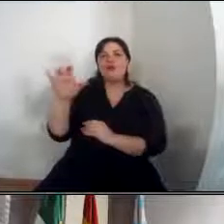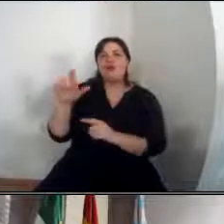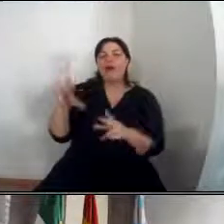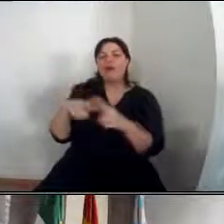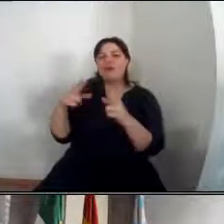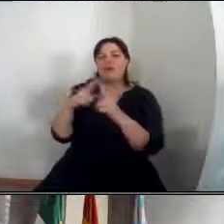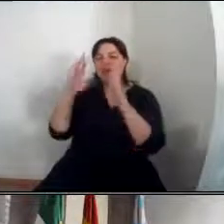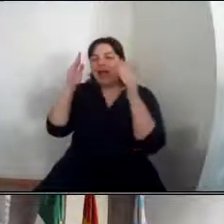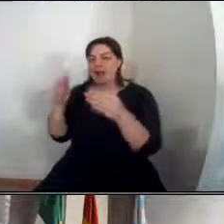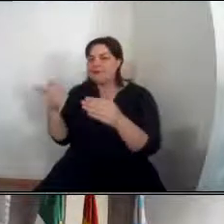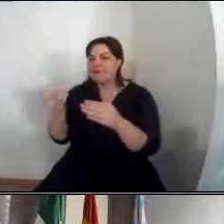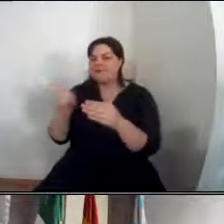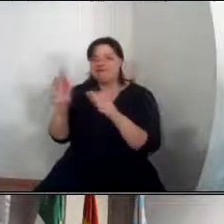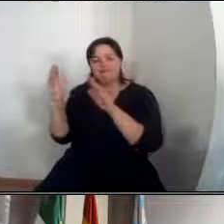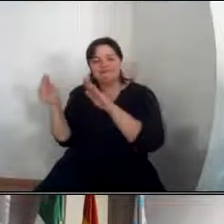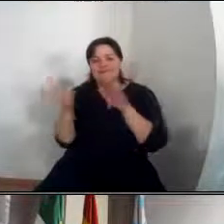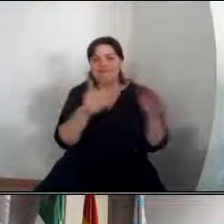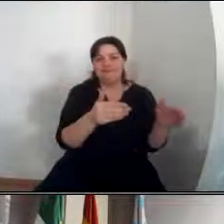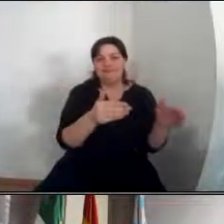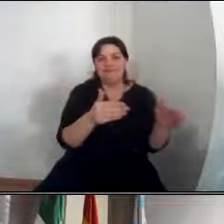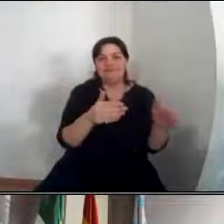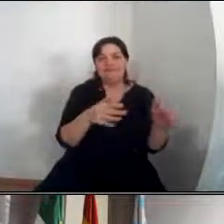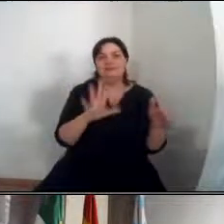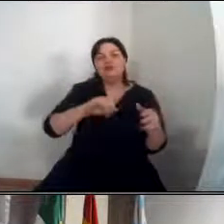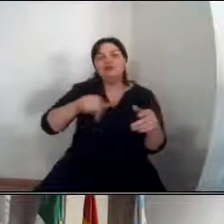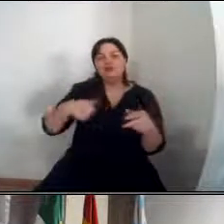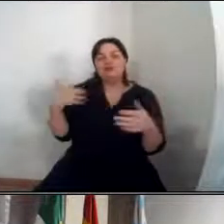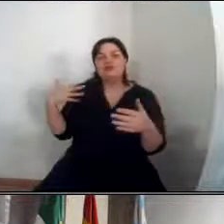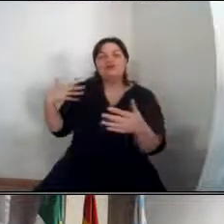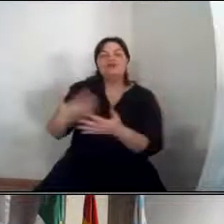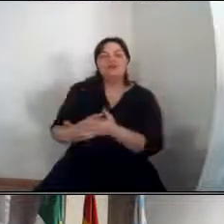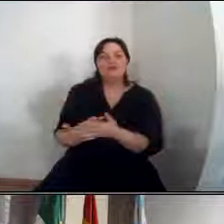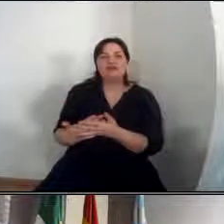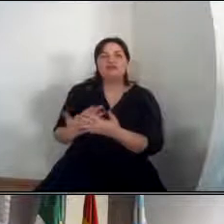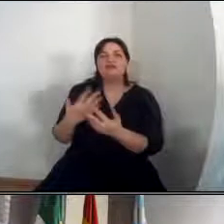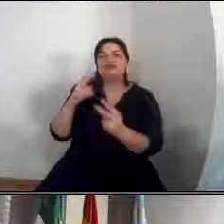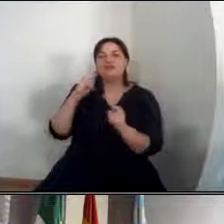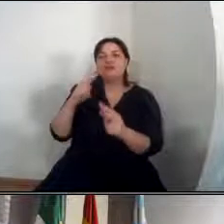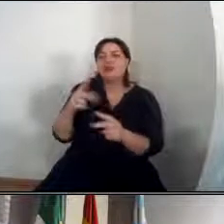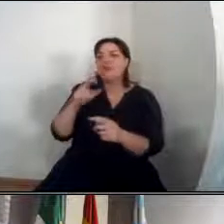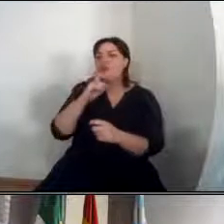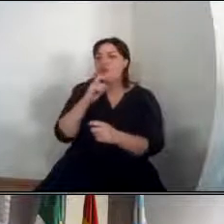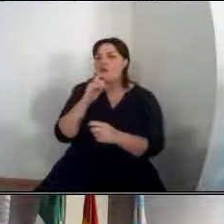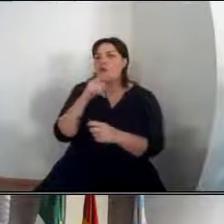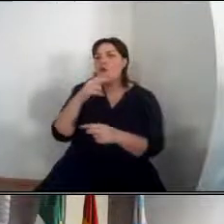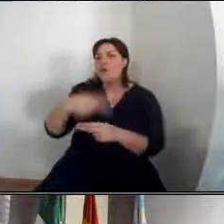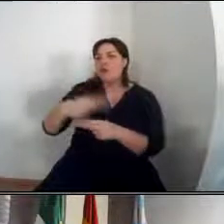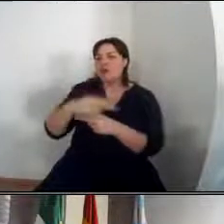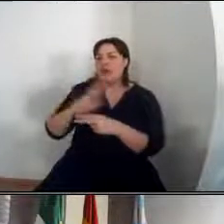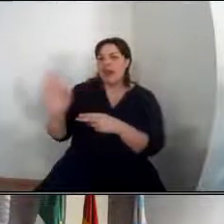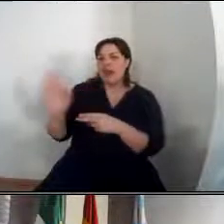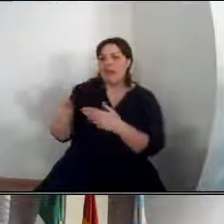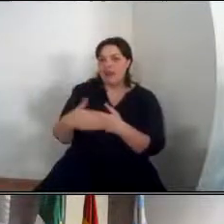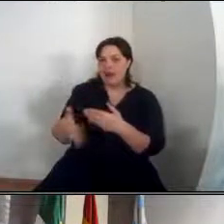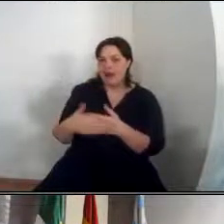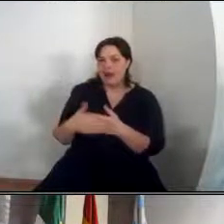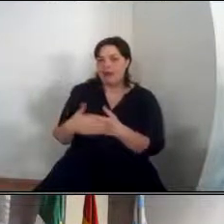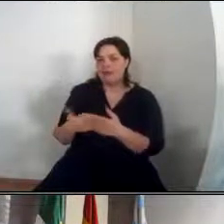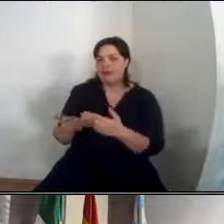social. Y eso lo hemos estado viendo cómo pues se cierran las fronteras